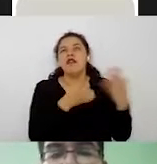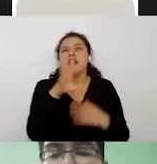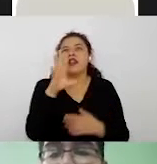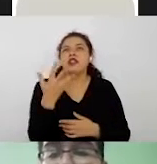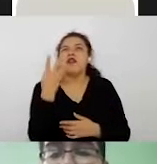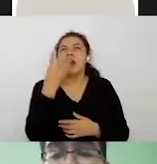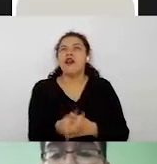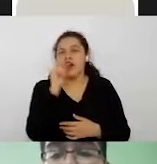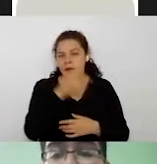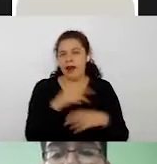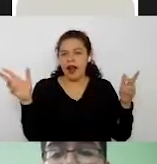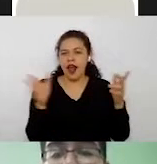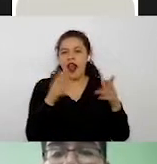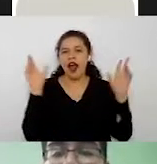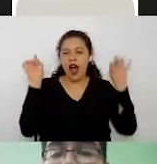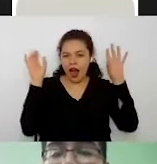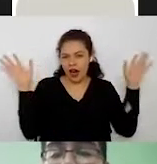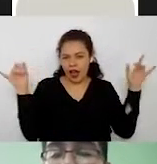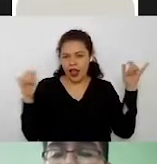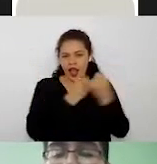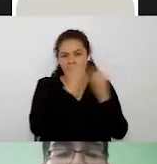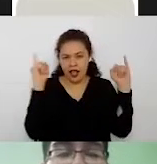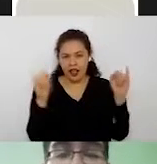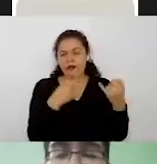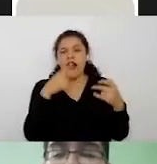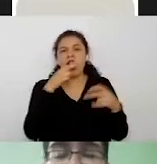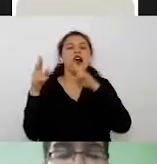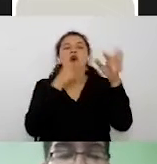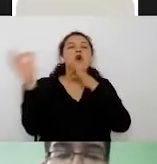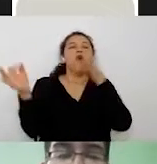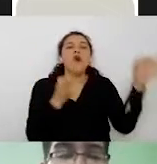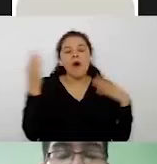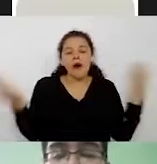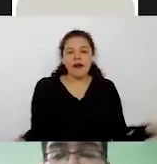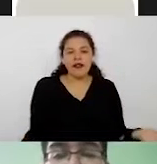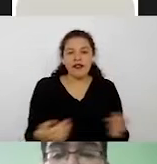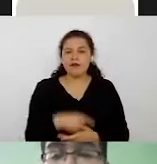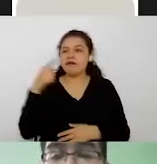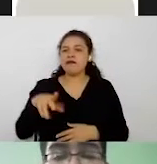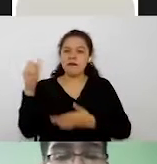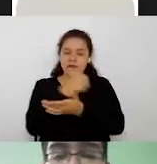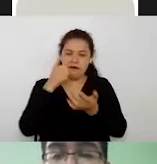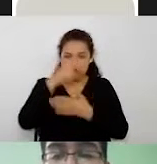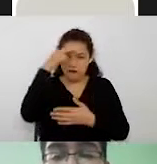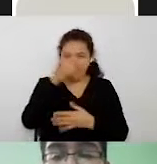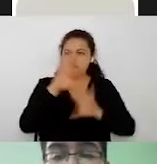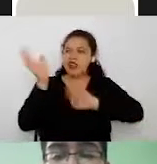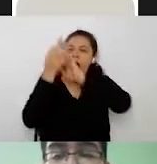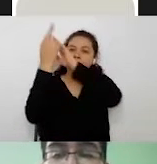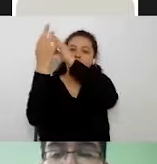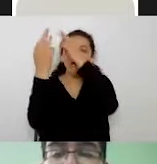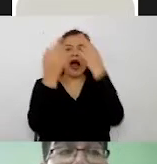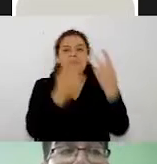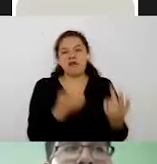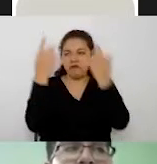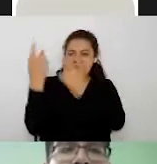Independencia, corrían las noticias muy rápido y decían así como, es que la Ciudad de México ya quedó en ruinas, ya quedó destruida